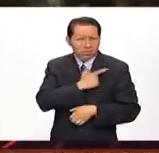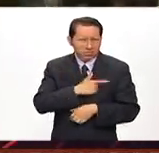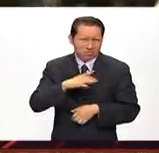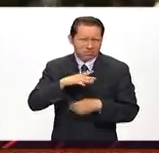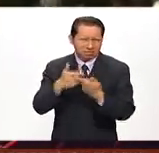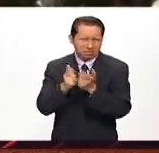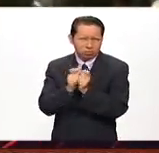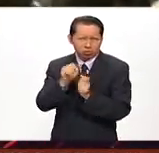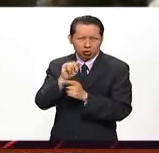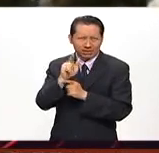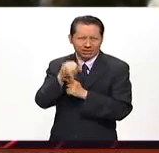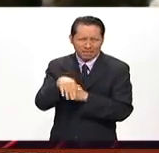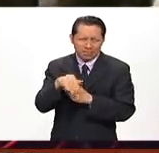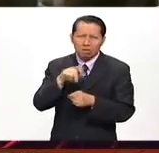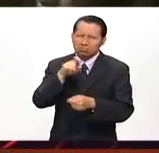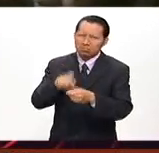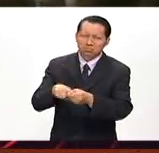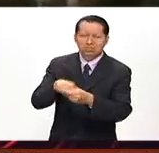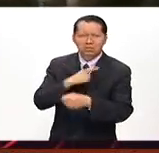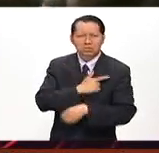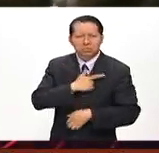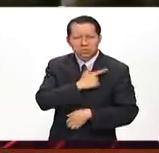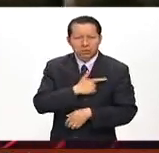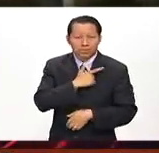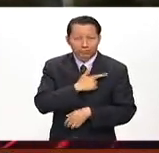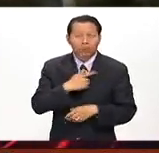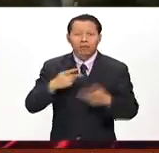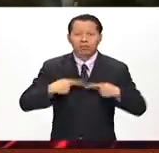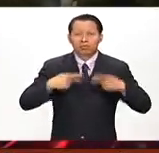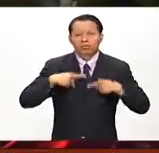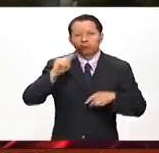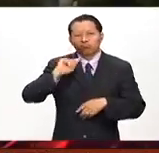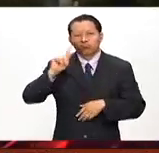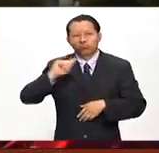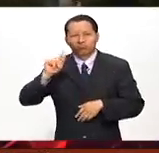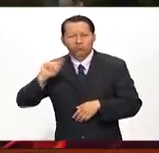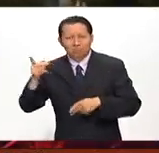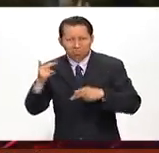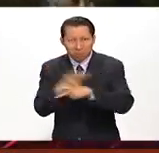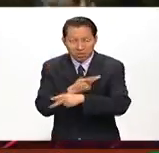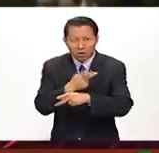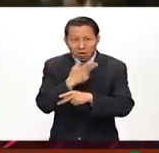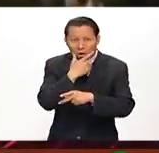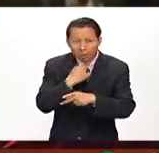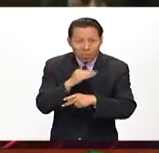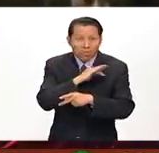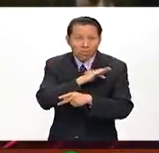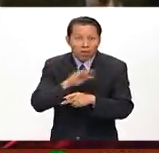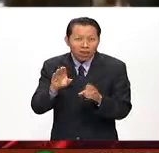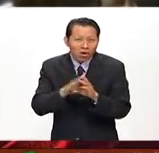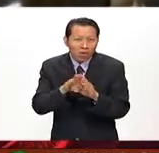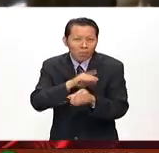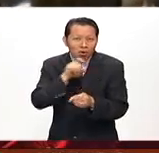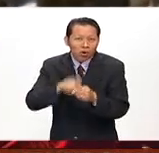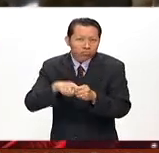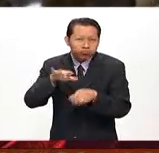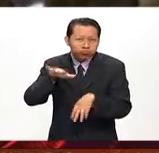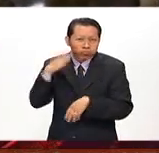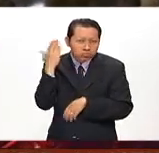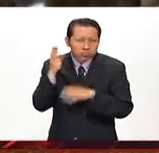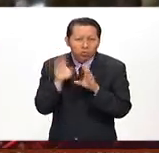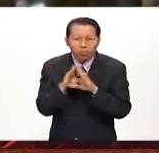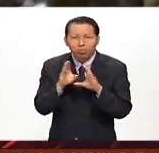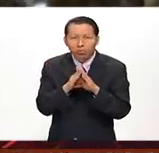radical. Los expertos dicen que posiblemente este hombre pudo haber sido radicalizado de manera express a través de